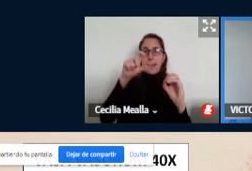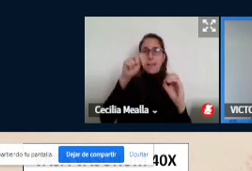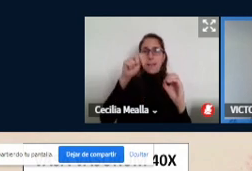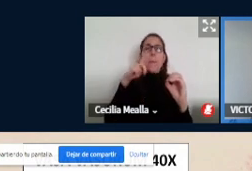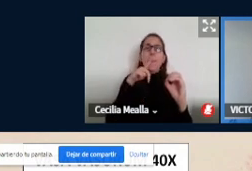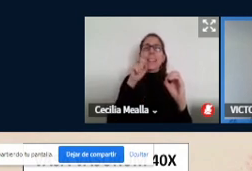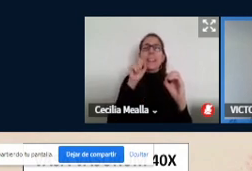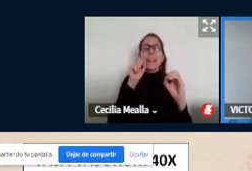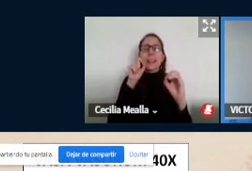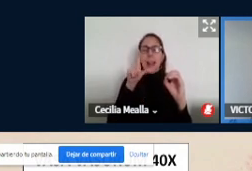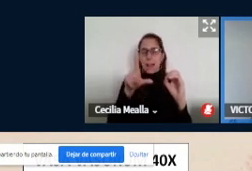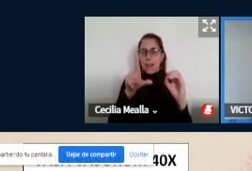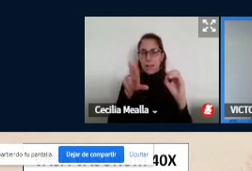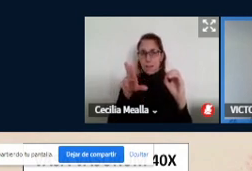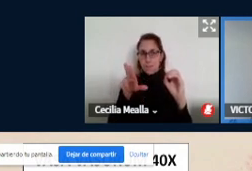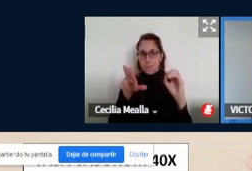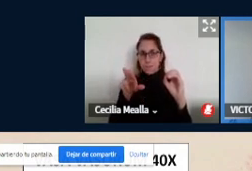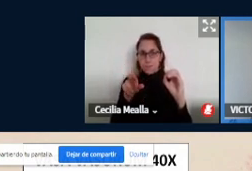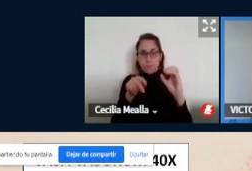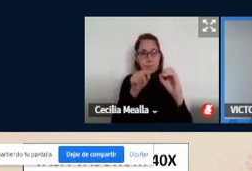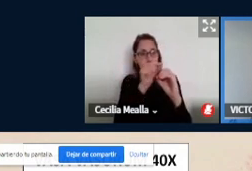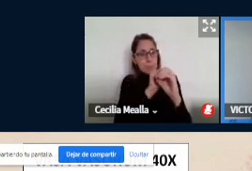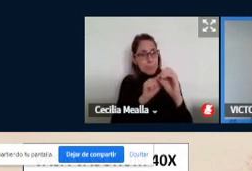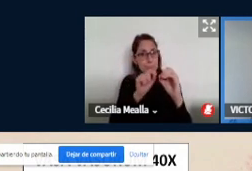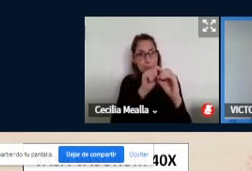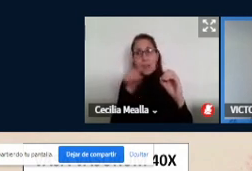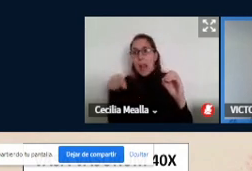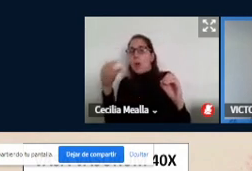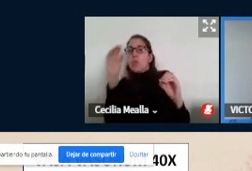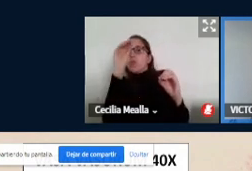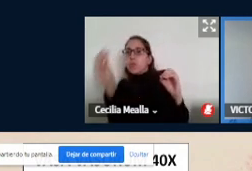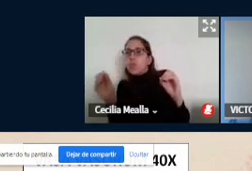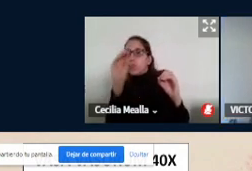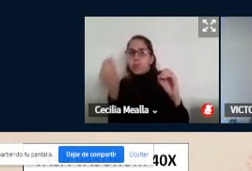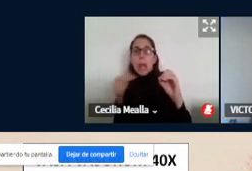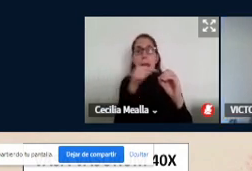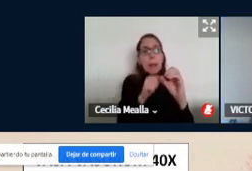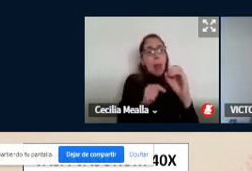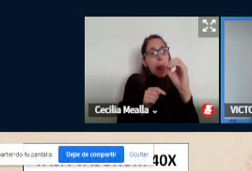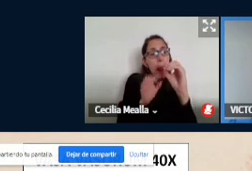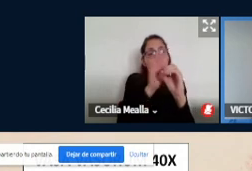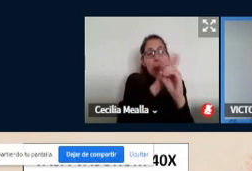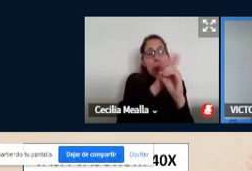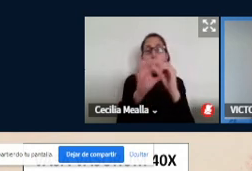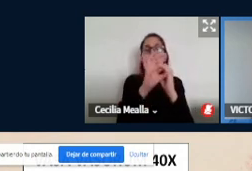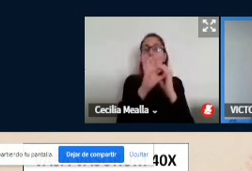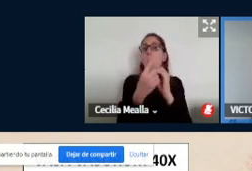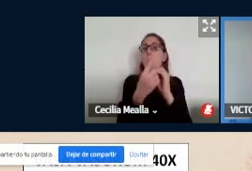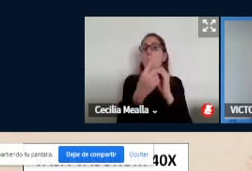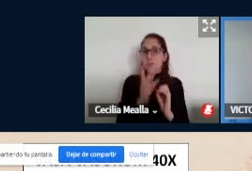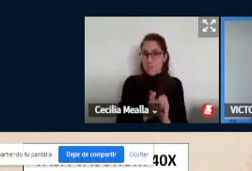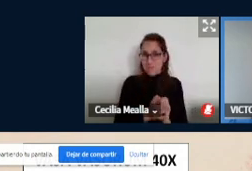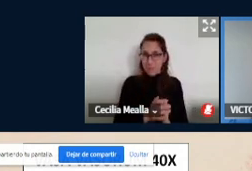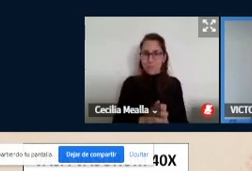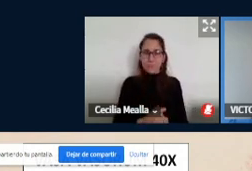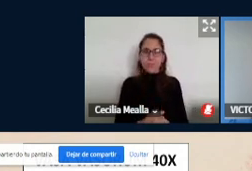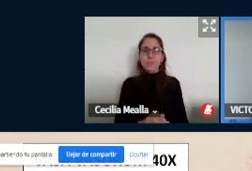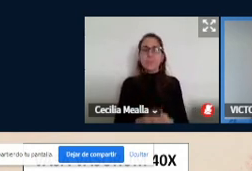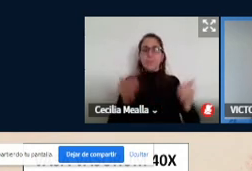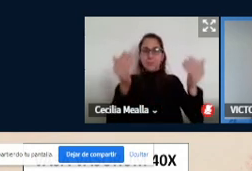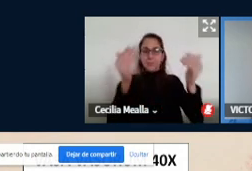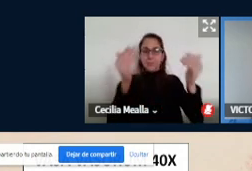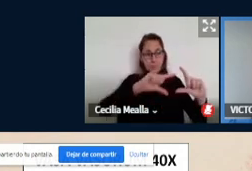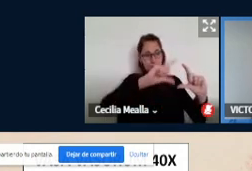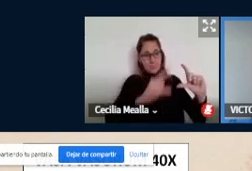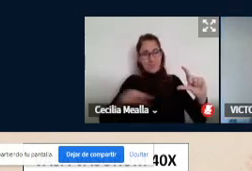Esta arteriola, fíjense que tenemos más capas, en cambio esta es más chiquitita. Y acá se podría decir que esto